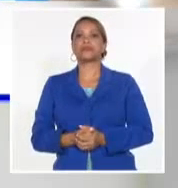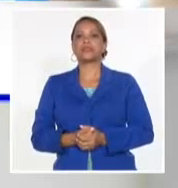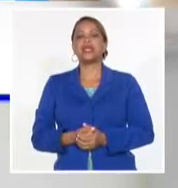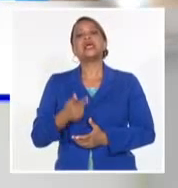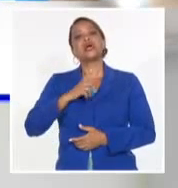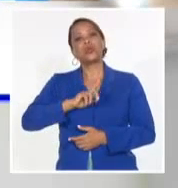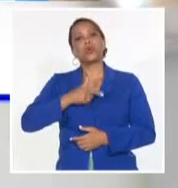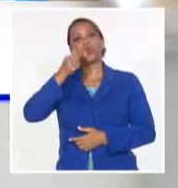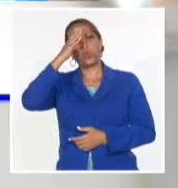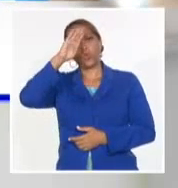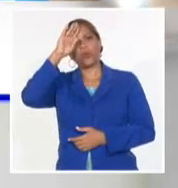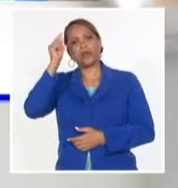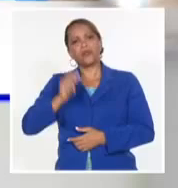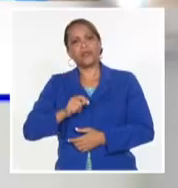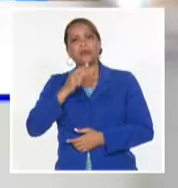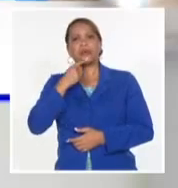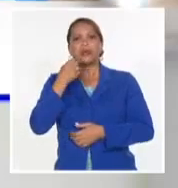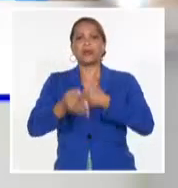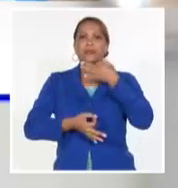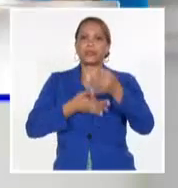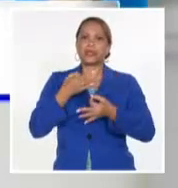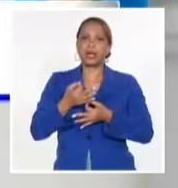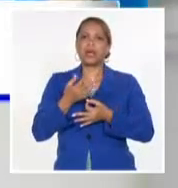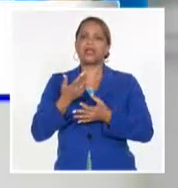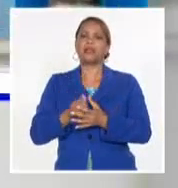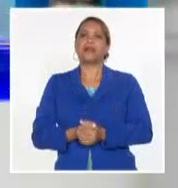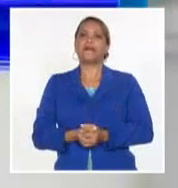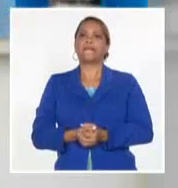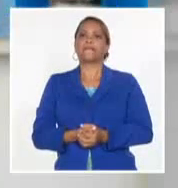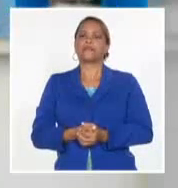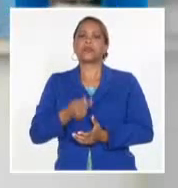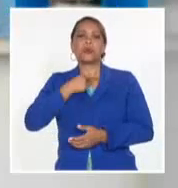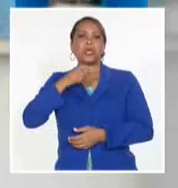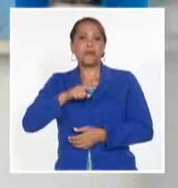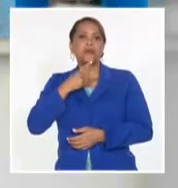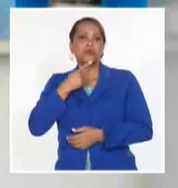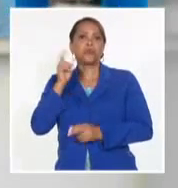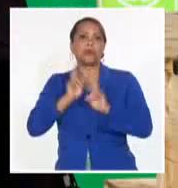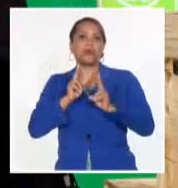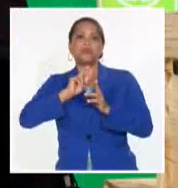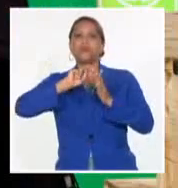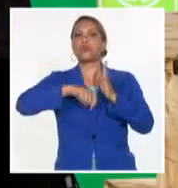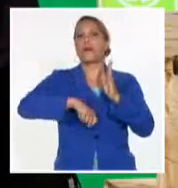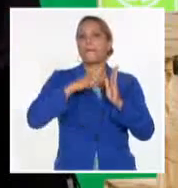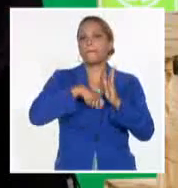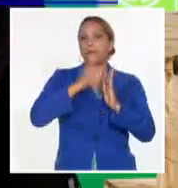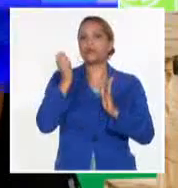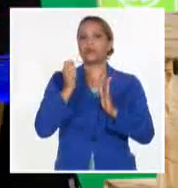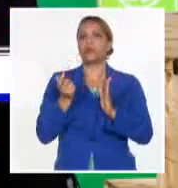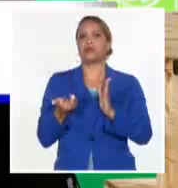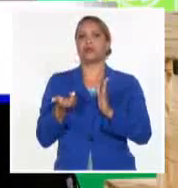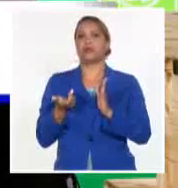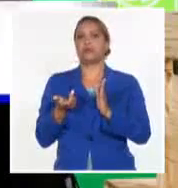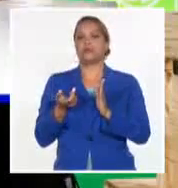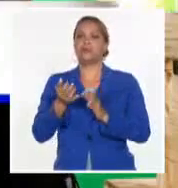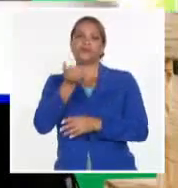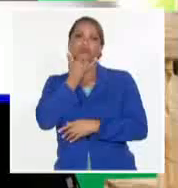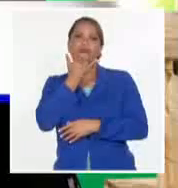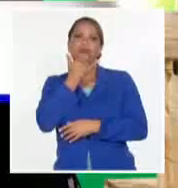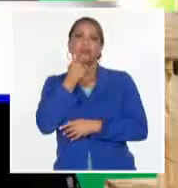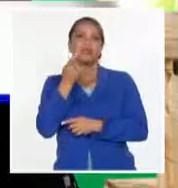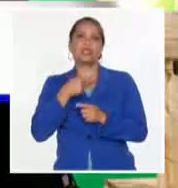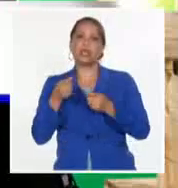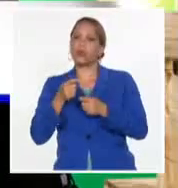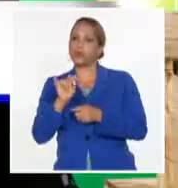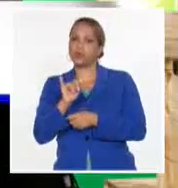una lata o cualquier cosa en el piso, que le pongan una multa, yo estoy de acuerdo con eso. Sí, porque eso afecta no solamente el negocio, es la